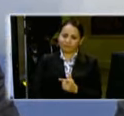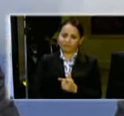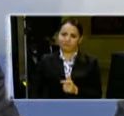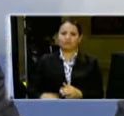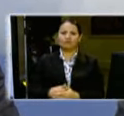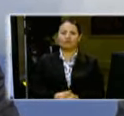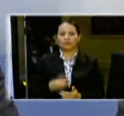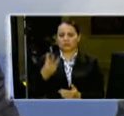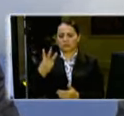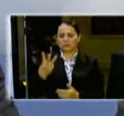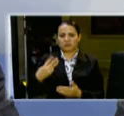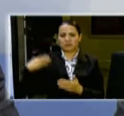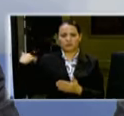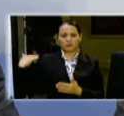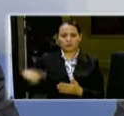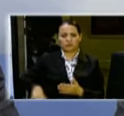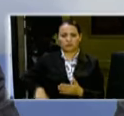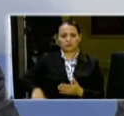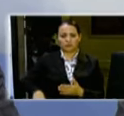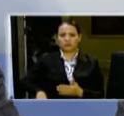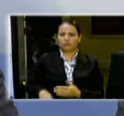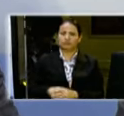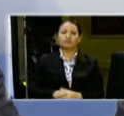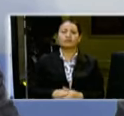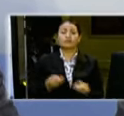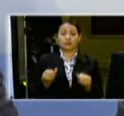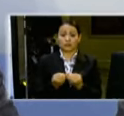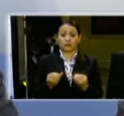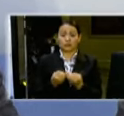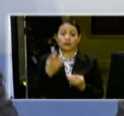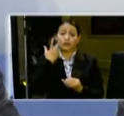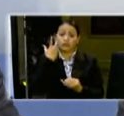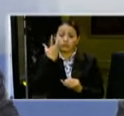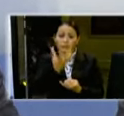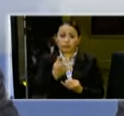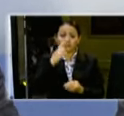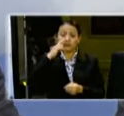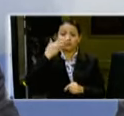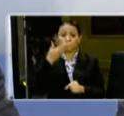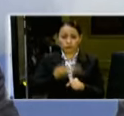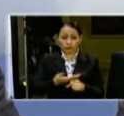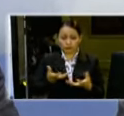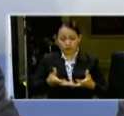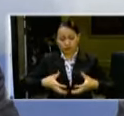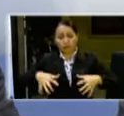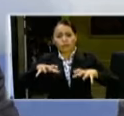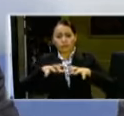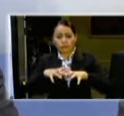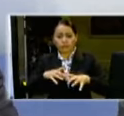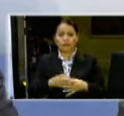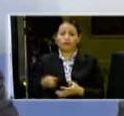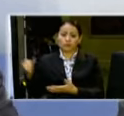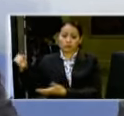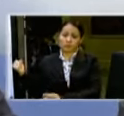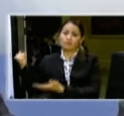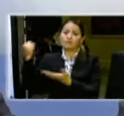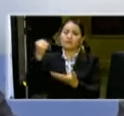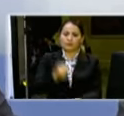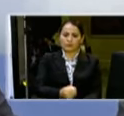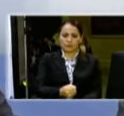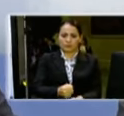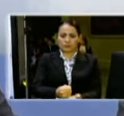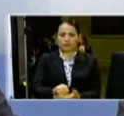3 administraciones. Y por último también, si queremos ser un actor con responsabilidad global, tenemos que invertir, como lo decían también los excancilleres, en